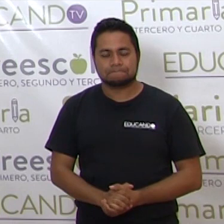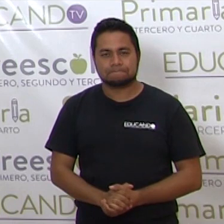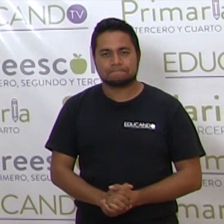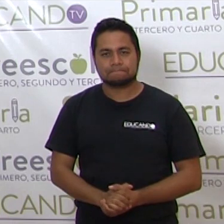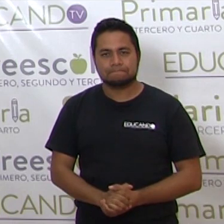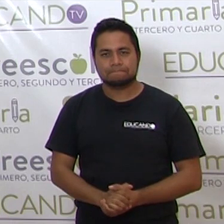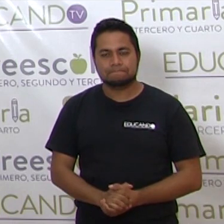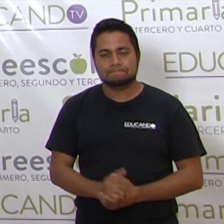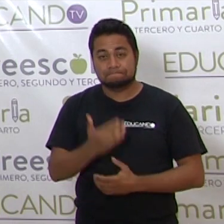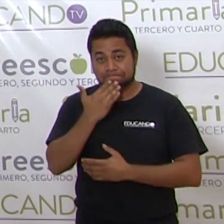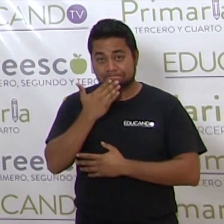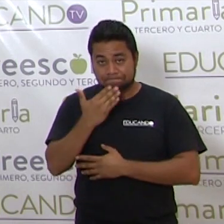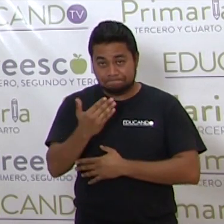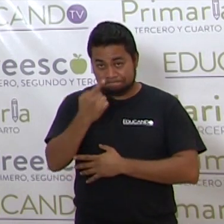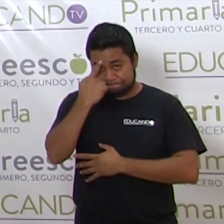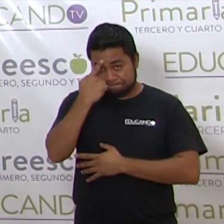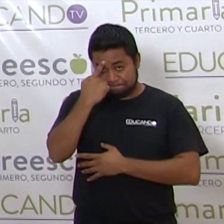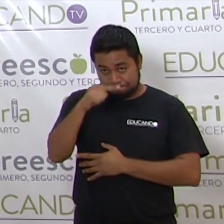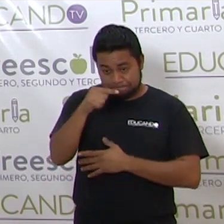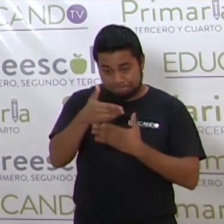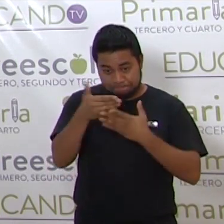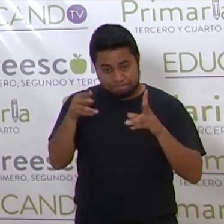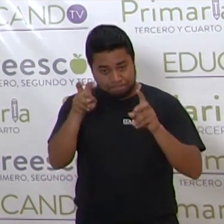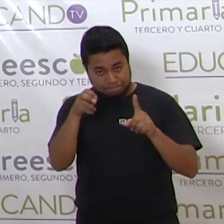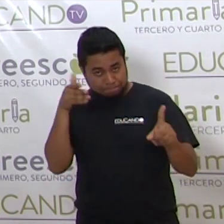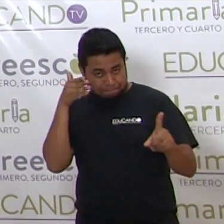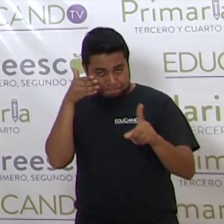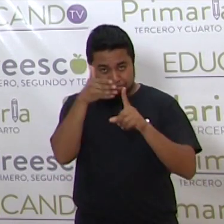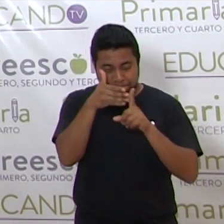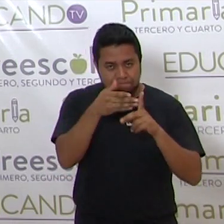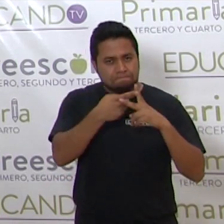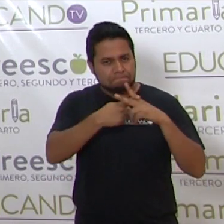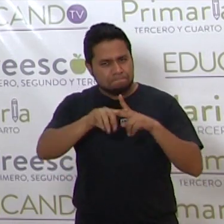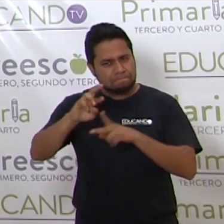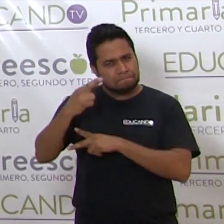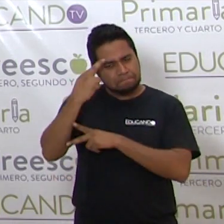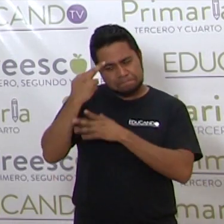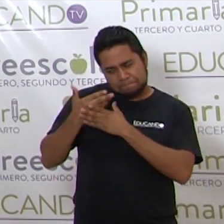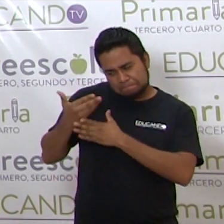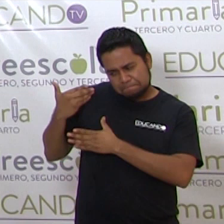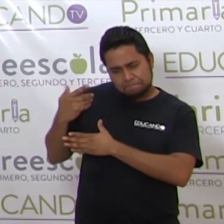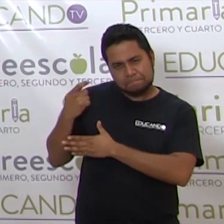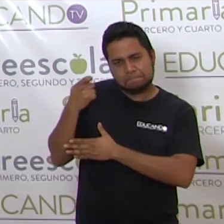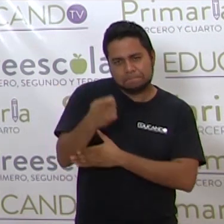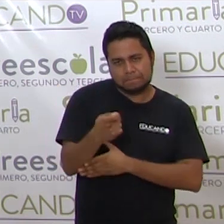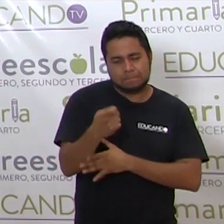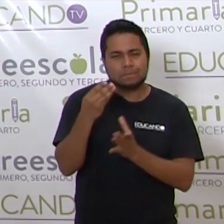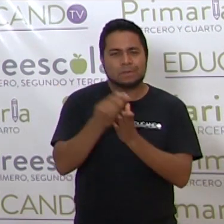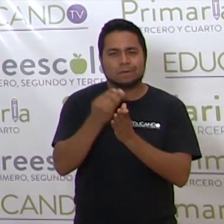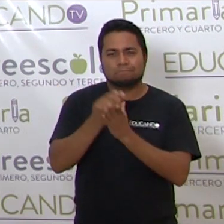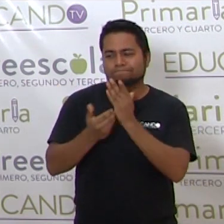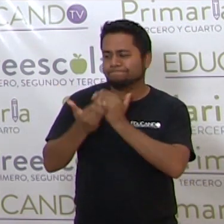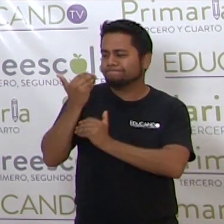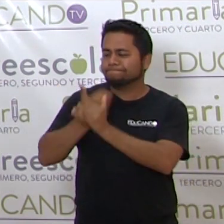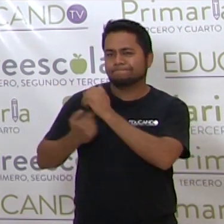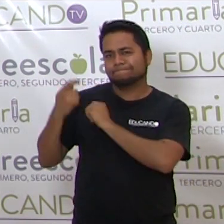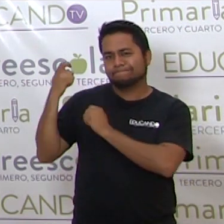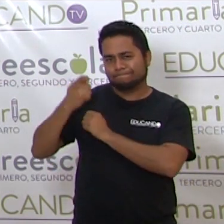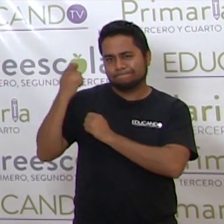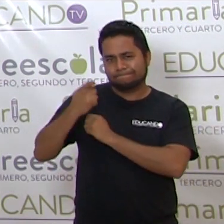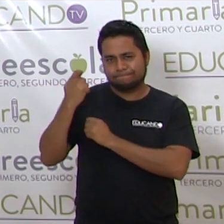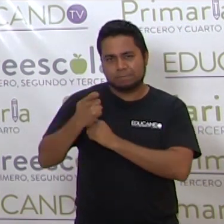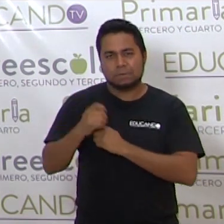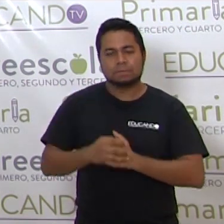entonces una vez en nuestro tema empecemos a recordar un poco qué fue lo que vimos anteriormente en las asociaciones